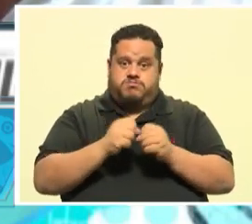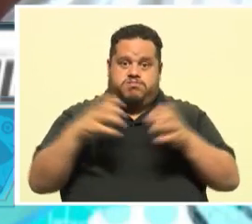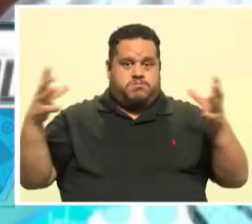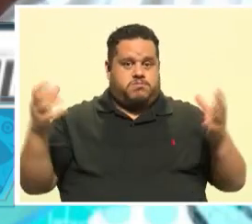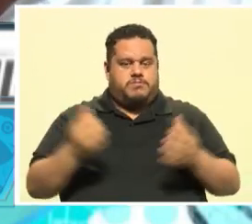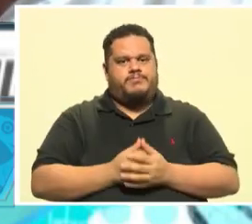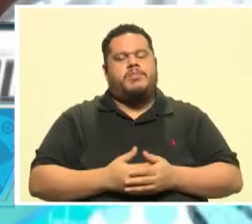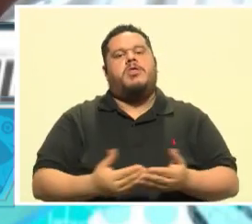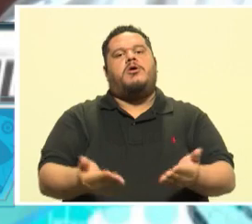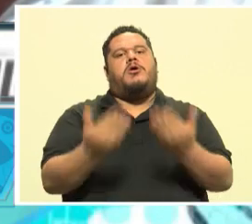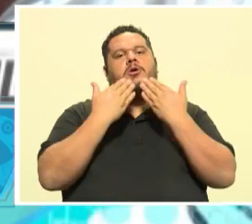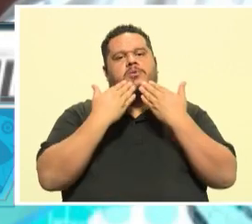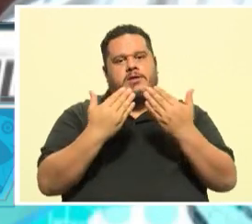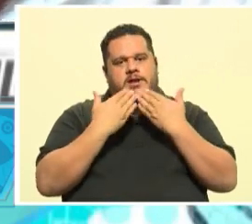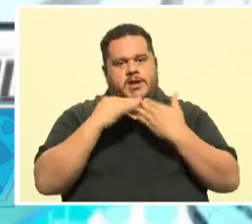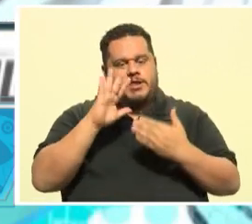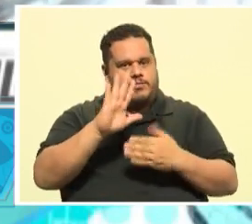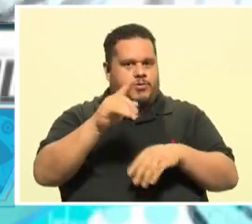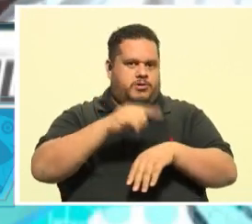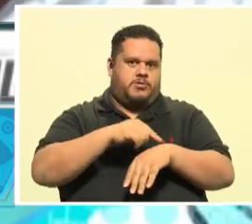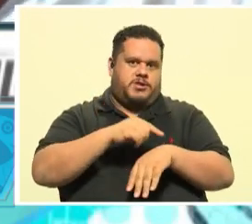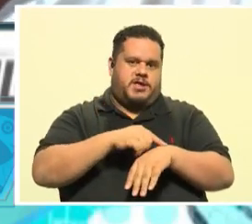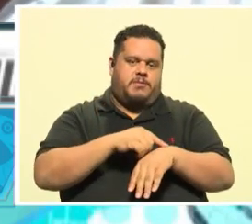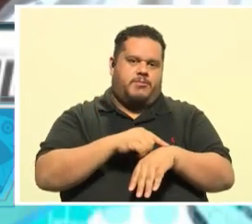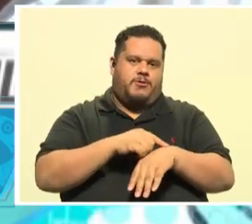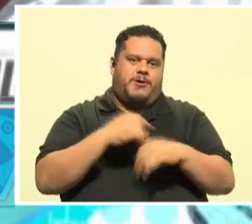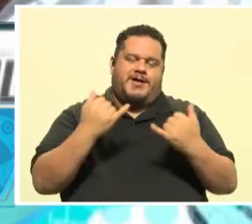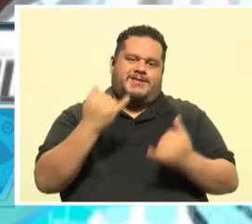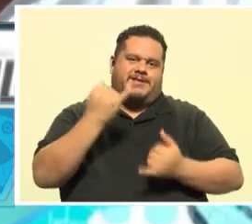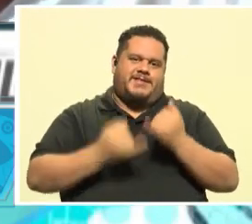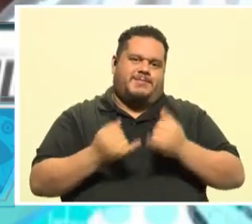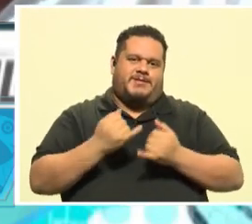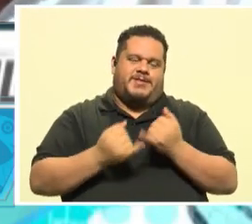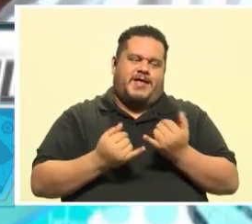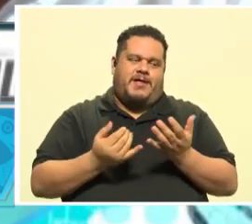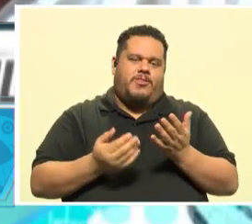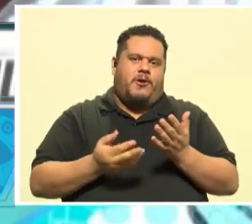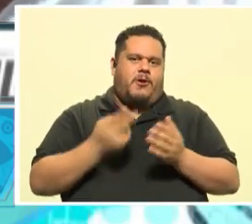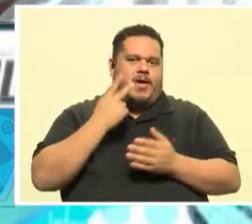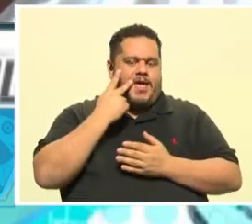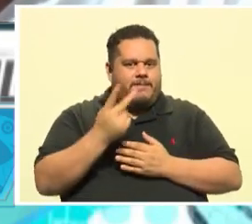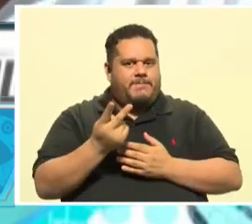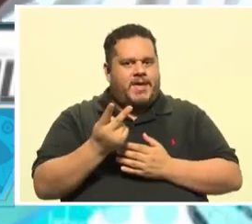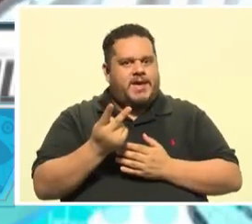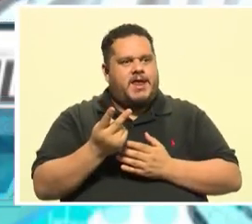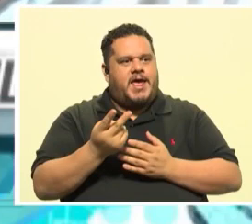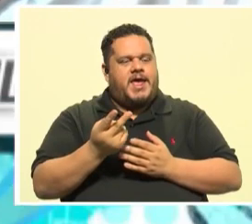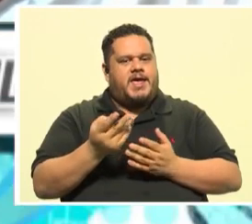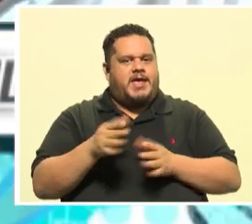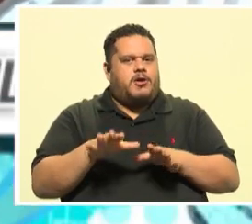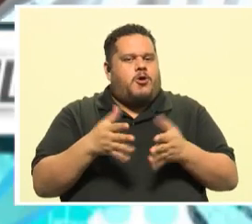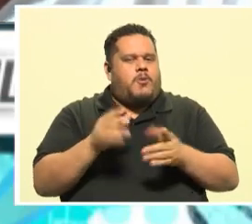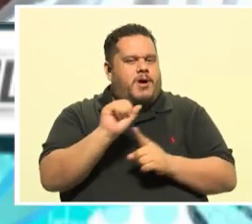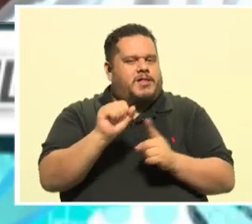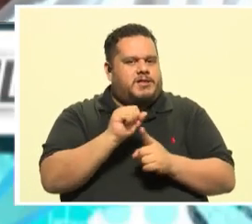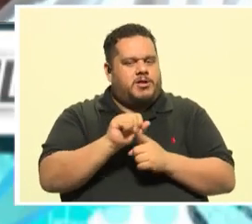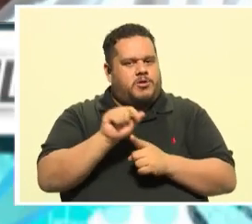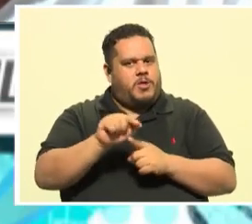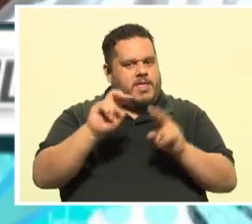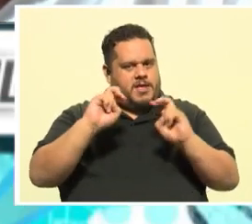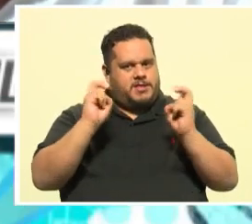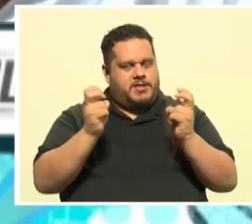dónde ir. Fronteras cerradas, no hay vuelos, están selladas las fronteras,